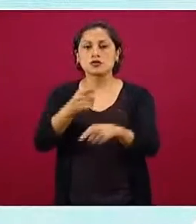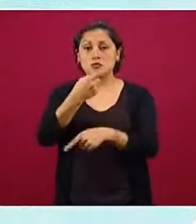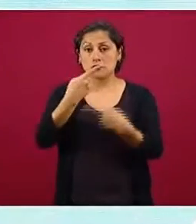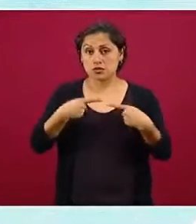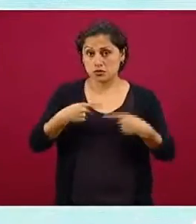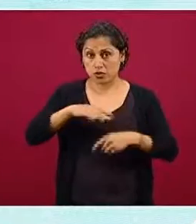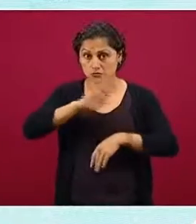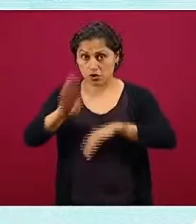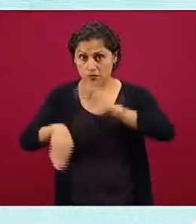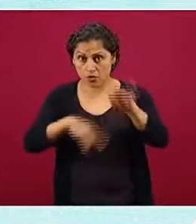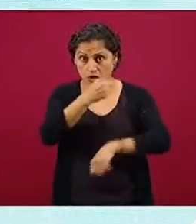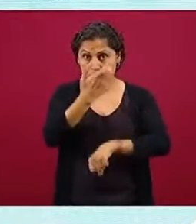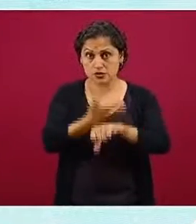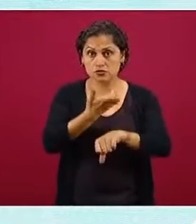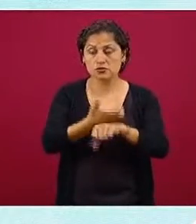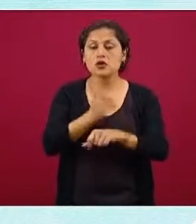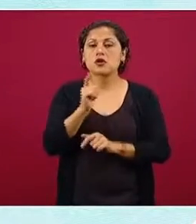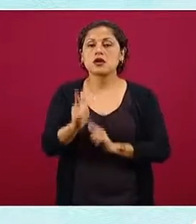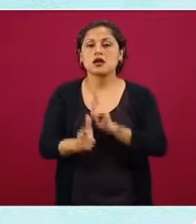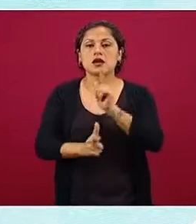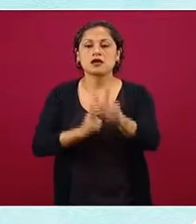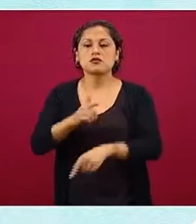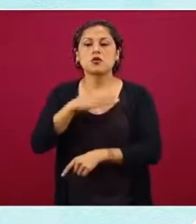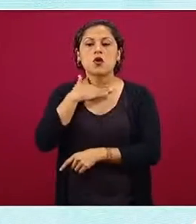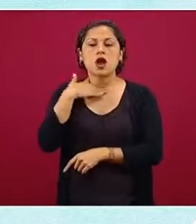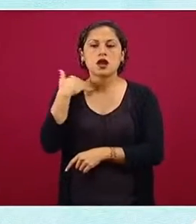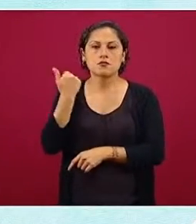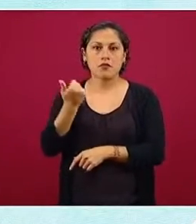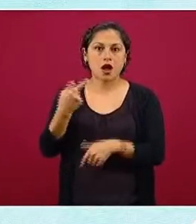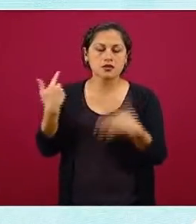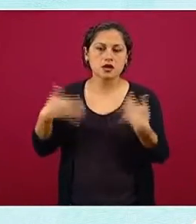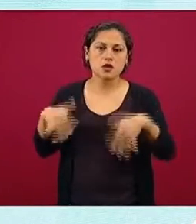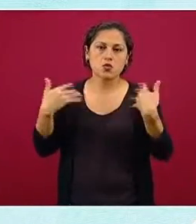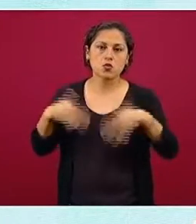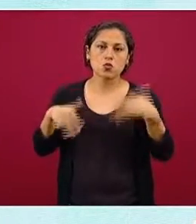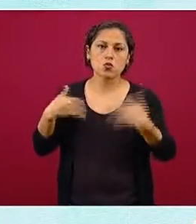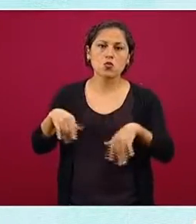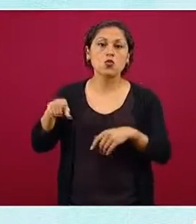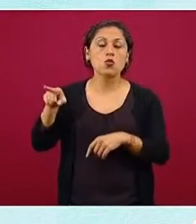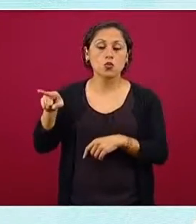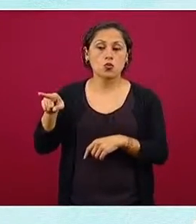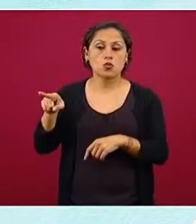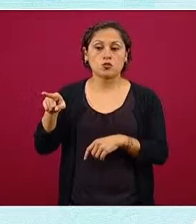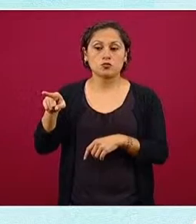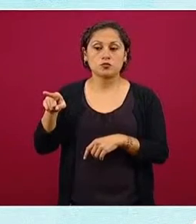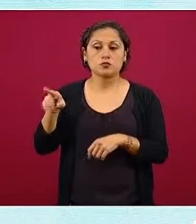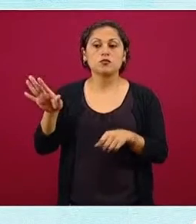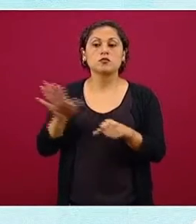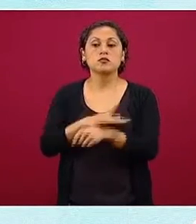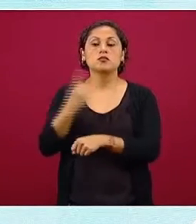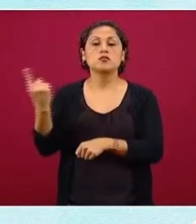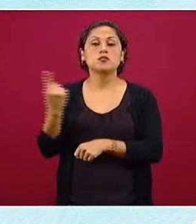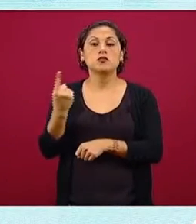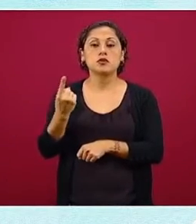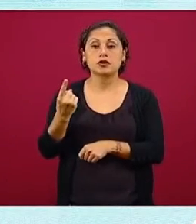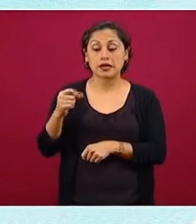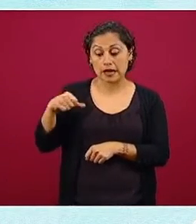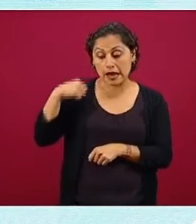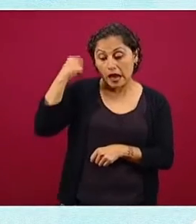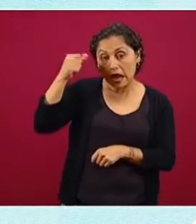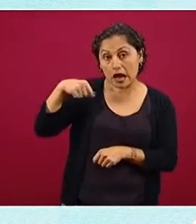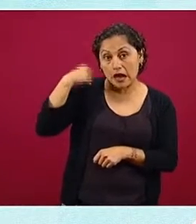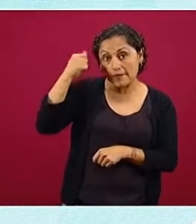este. Alemania tuvo un éxito muy notable porque aquí, a mediados de abril o